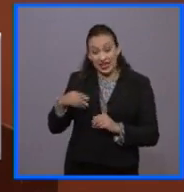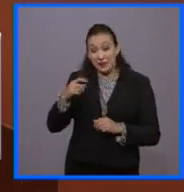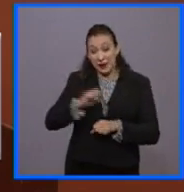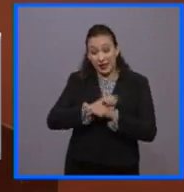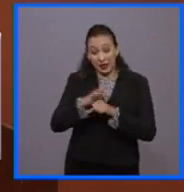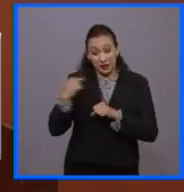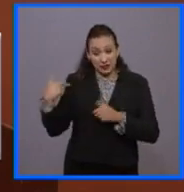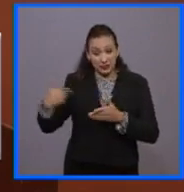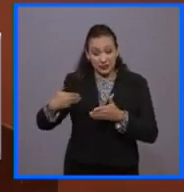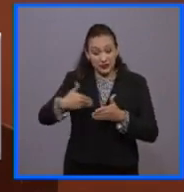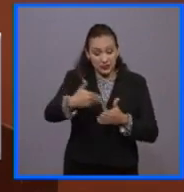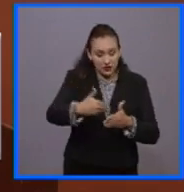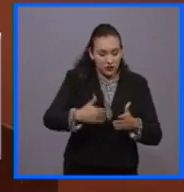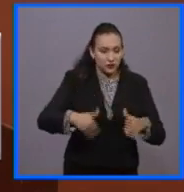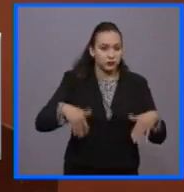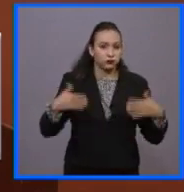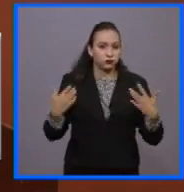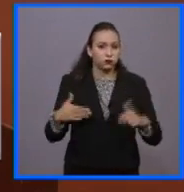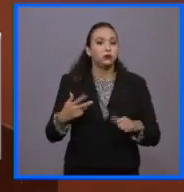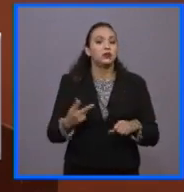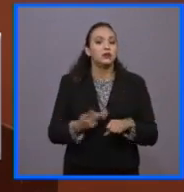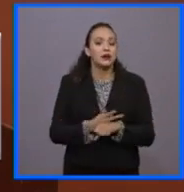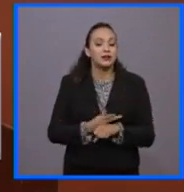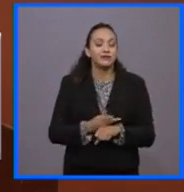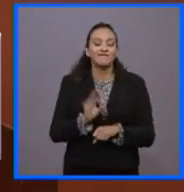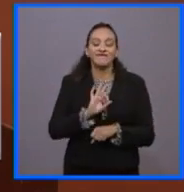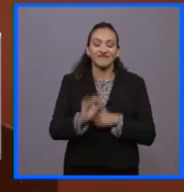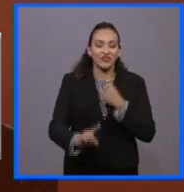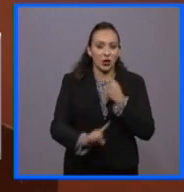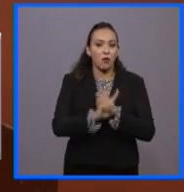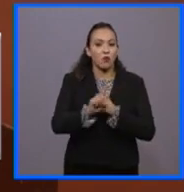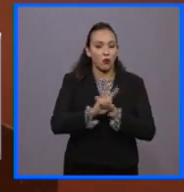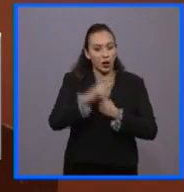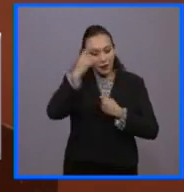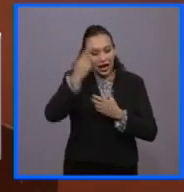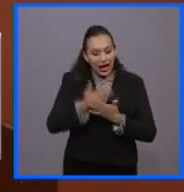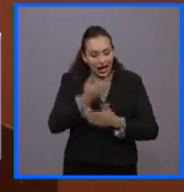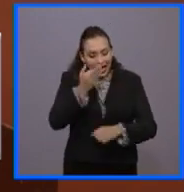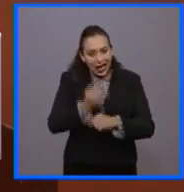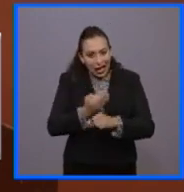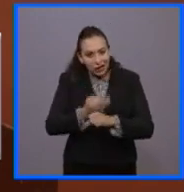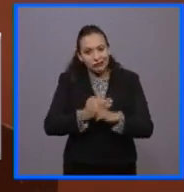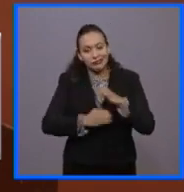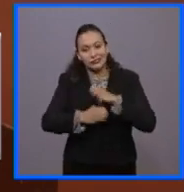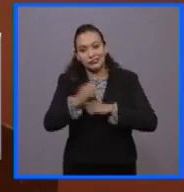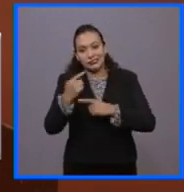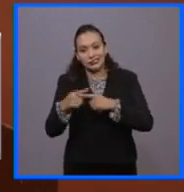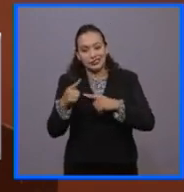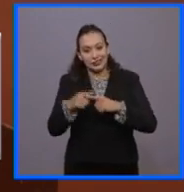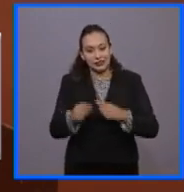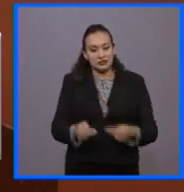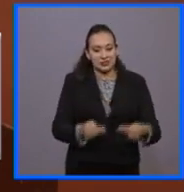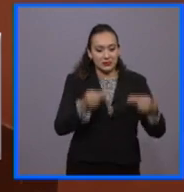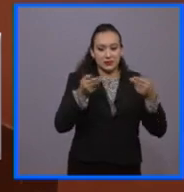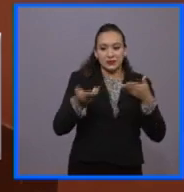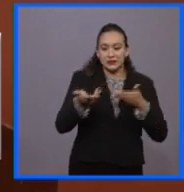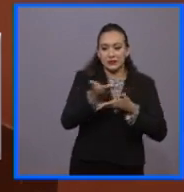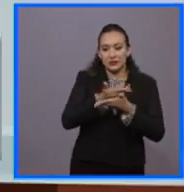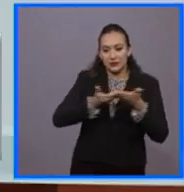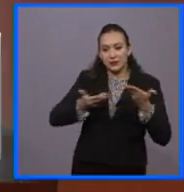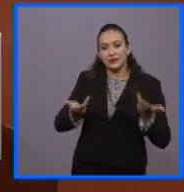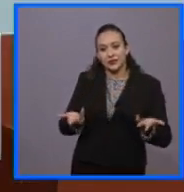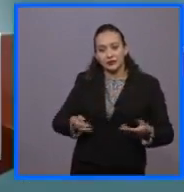fundamentales, lo que lamentablemente impacta en el surgimiento de totalitarismos o visiones reducidas de la